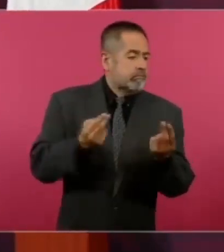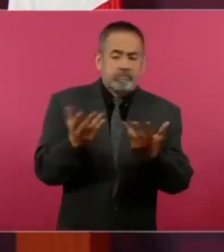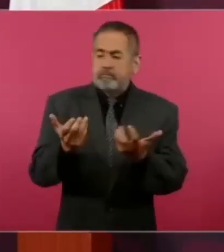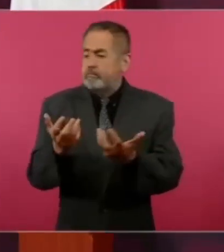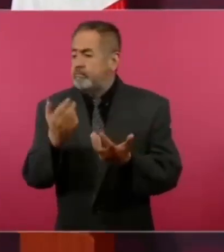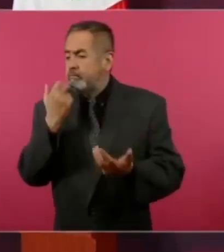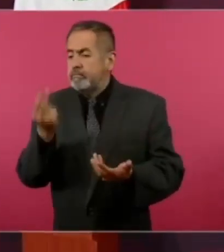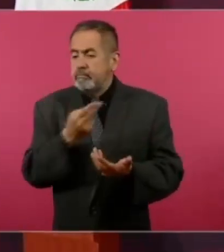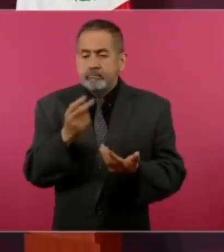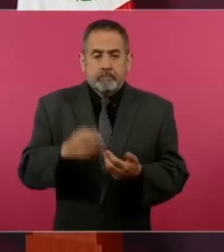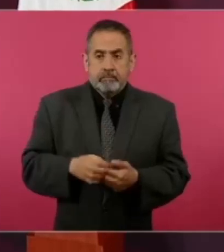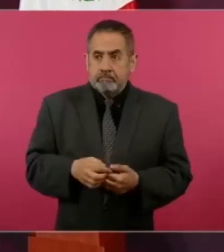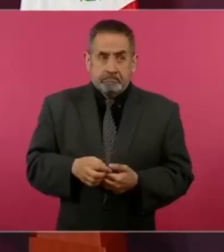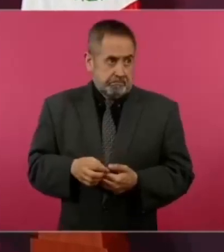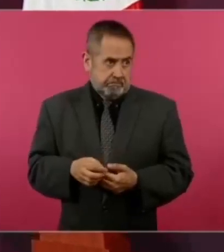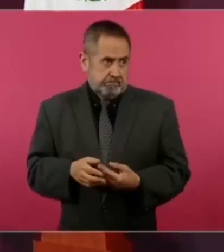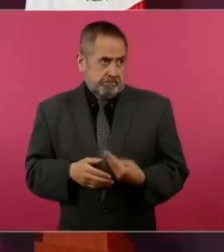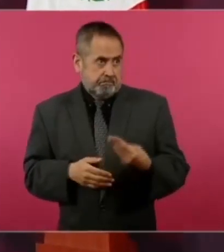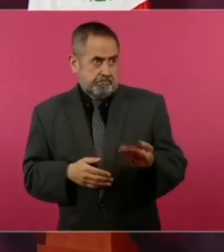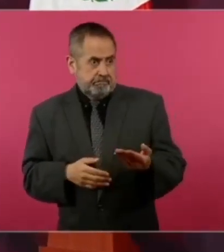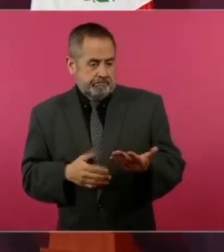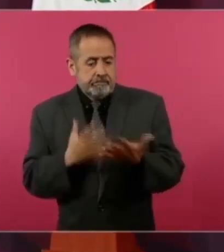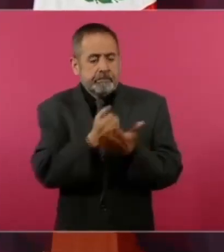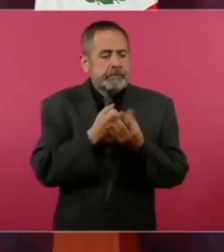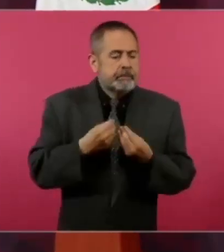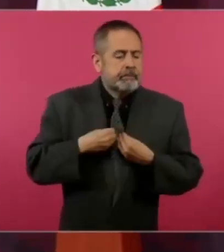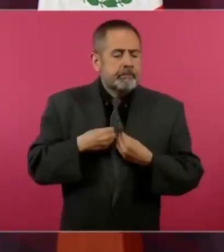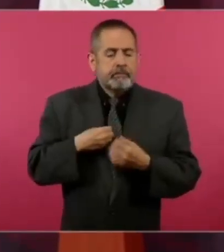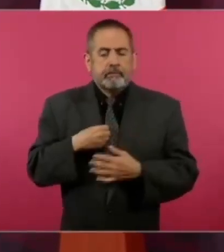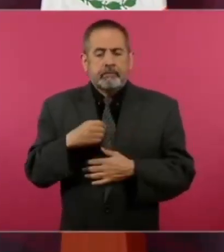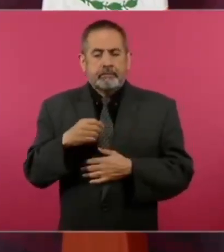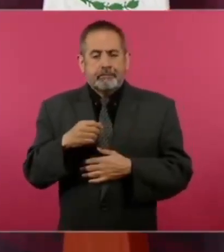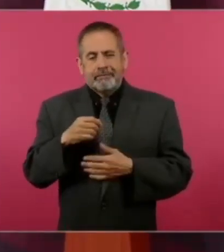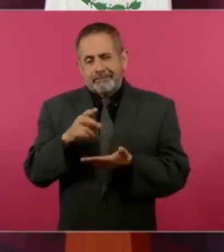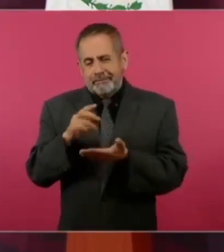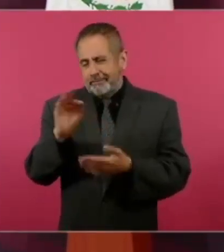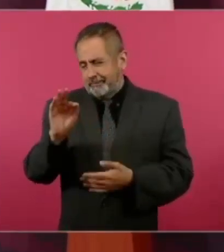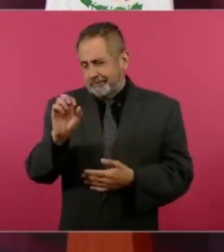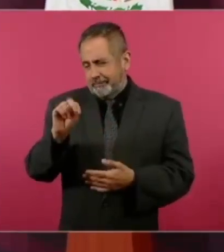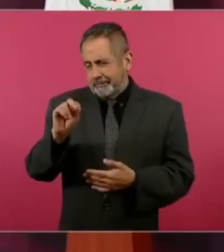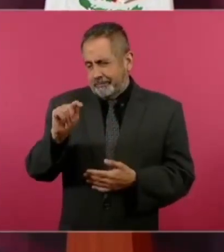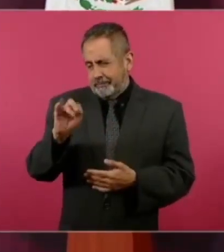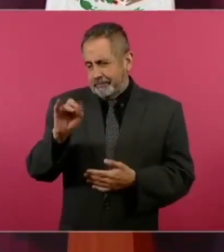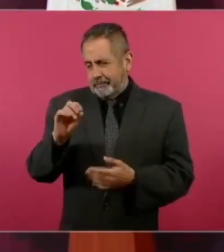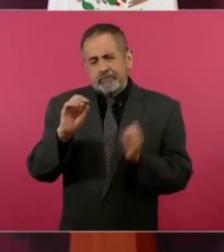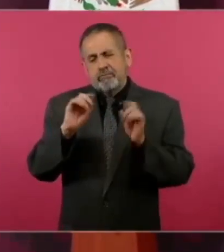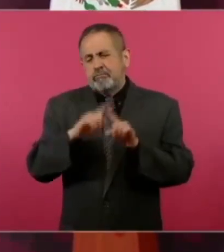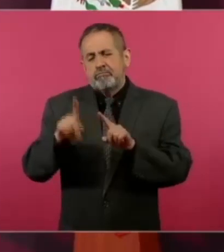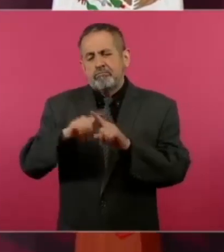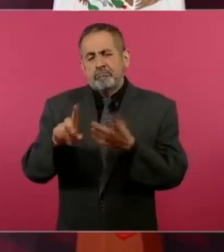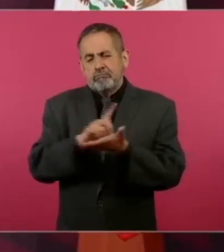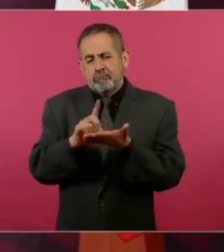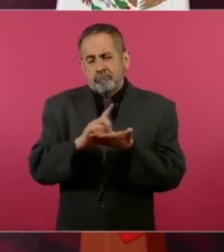y es demanda al fentanilo o demanda a cualquier droga. ¿Qué